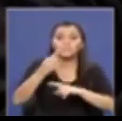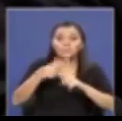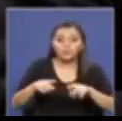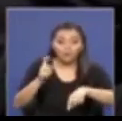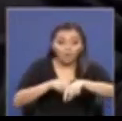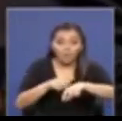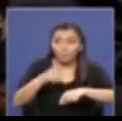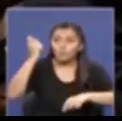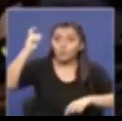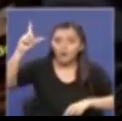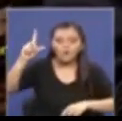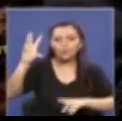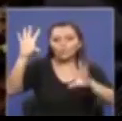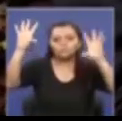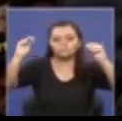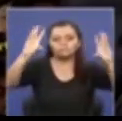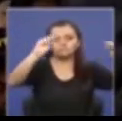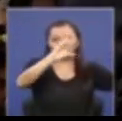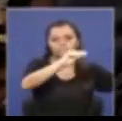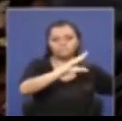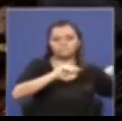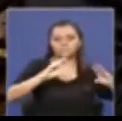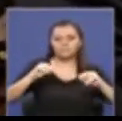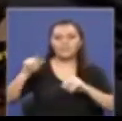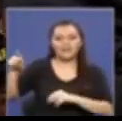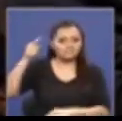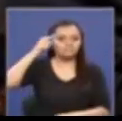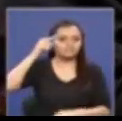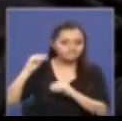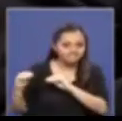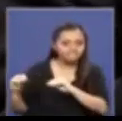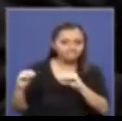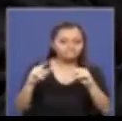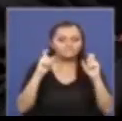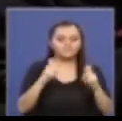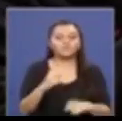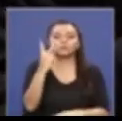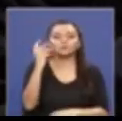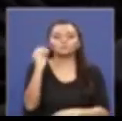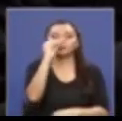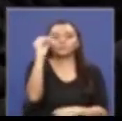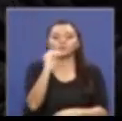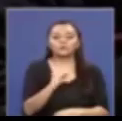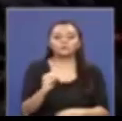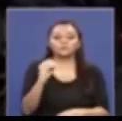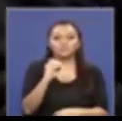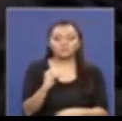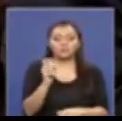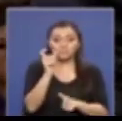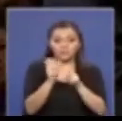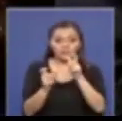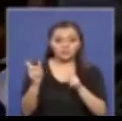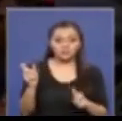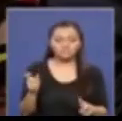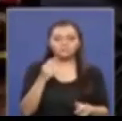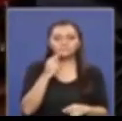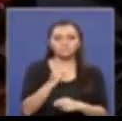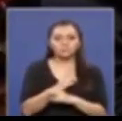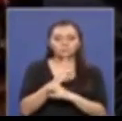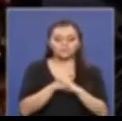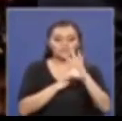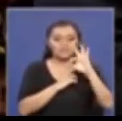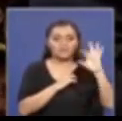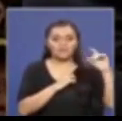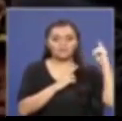500 kilovatios hora al mes, que es un consumo bastante importante, y apenas el 2% de los clientes residenciales consumían sobre los